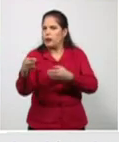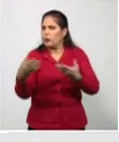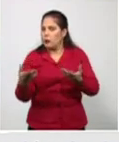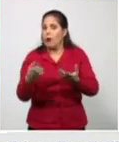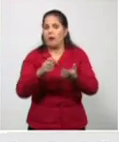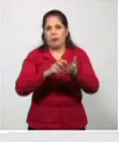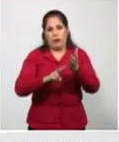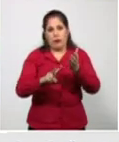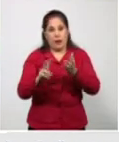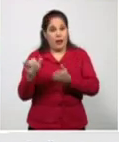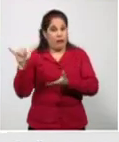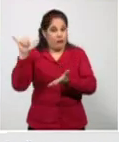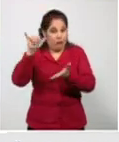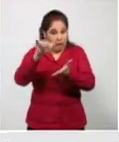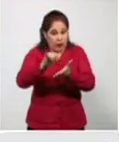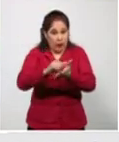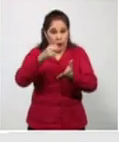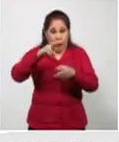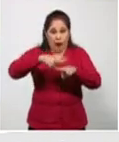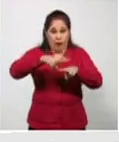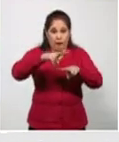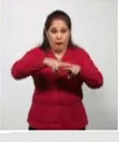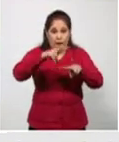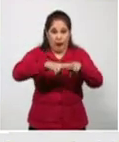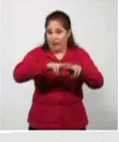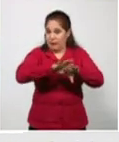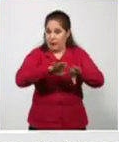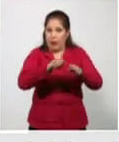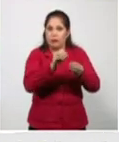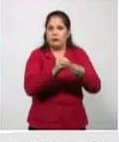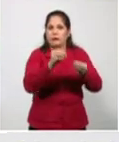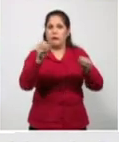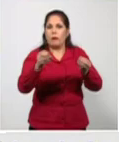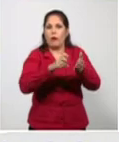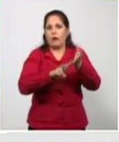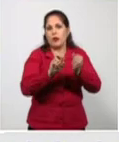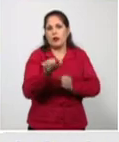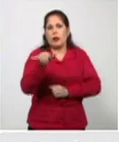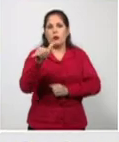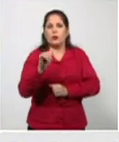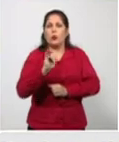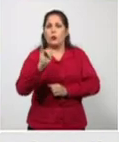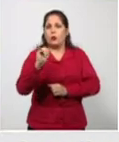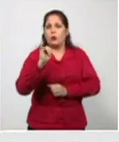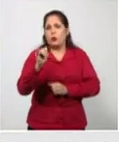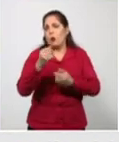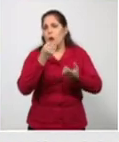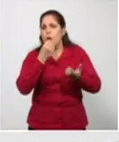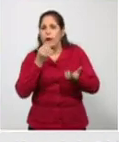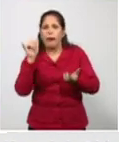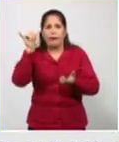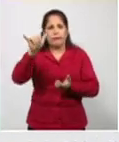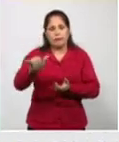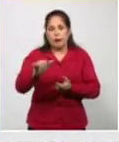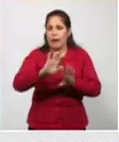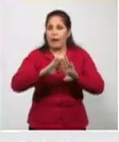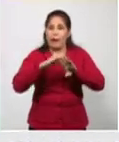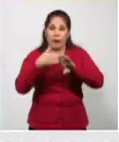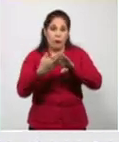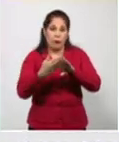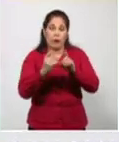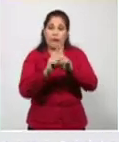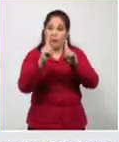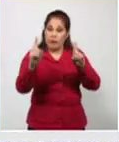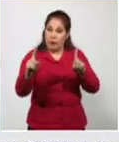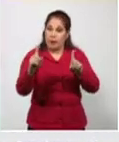provincia, en su provincia el aislamiento, y después que termina, pues entonces ya se incorporan a su familia. Medidas que deben,